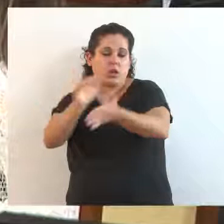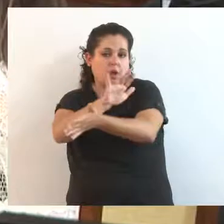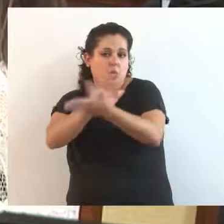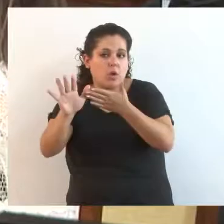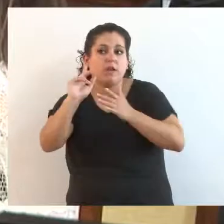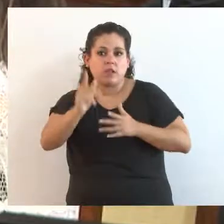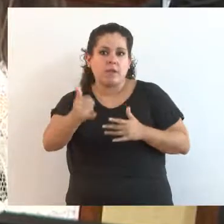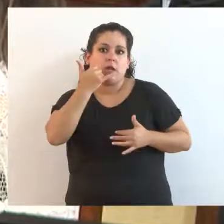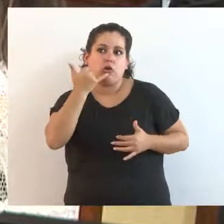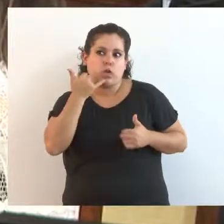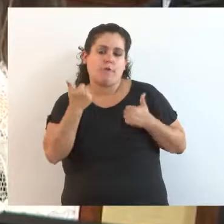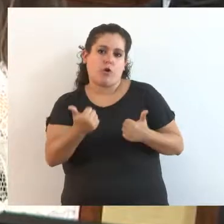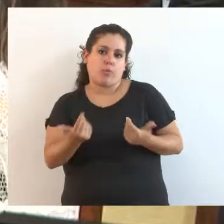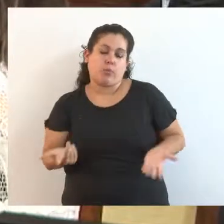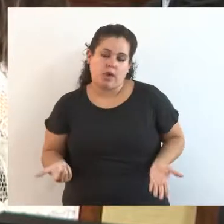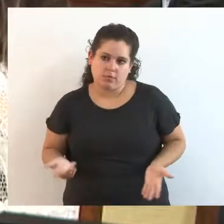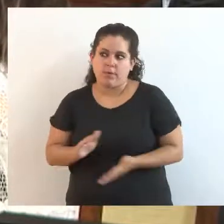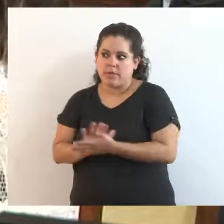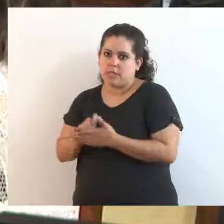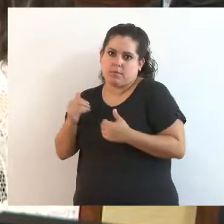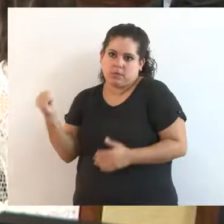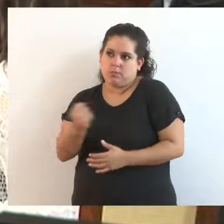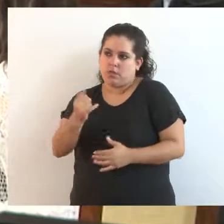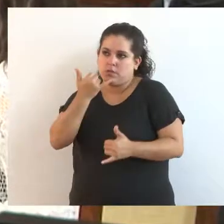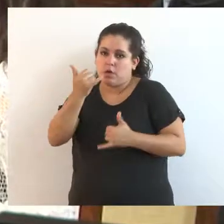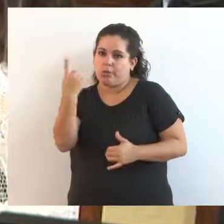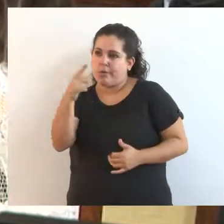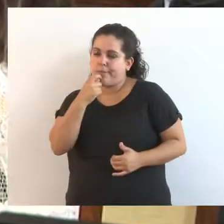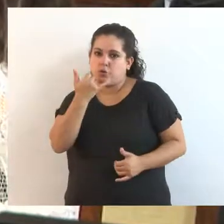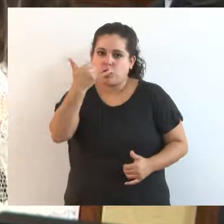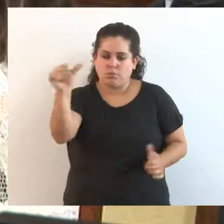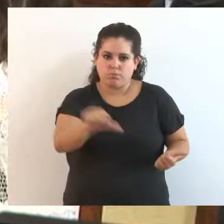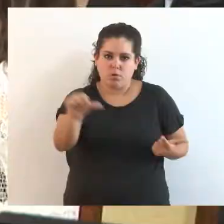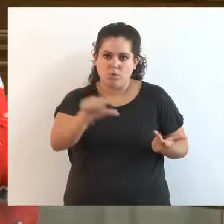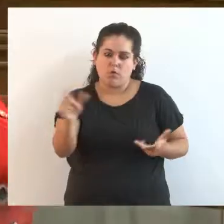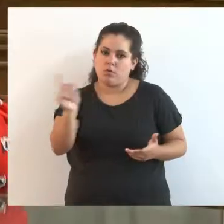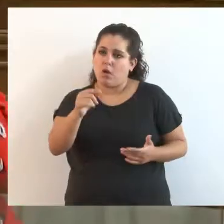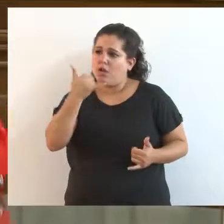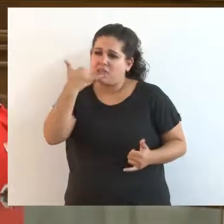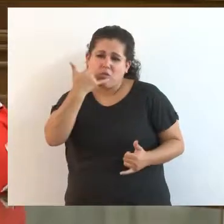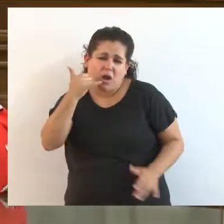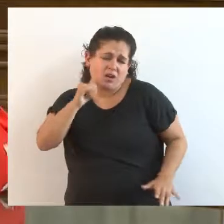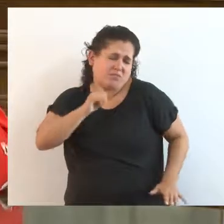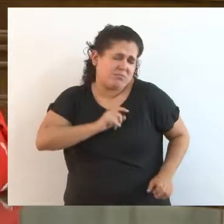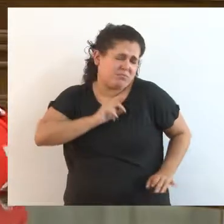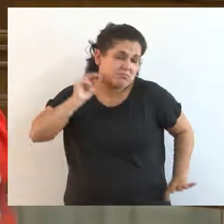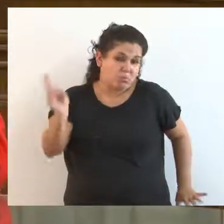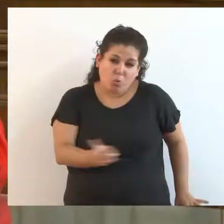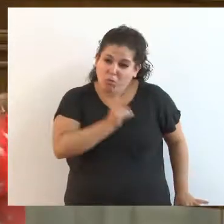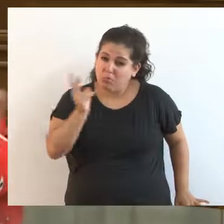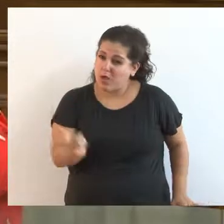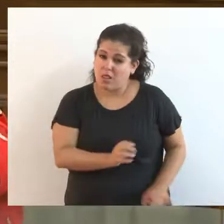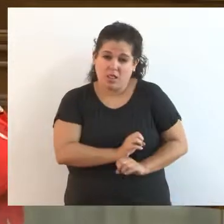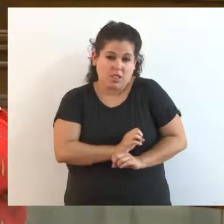tecnologías y sí, tengamos que funcionen los teléfonos, un ratio mejor, ¿no? Porque claro. Sí, claro, incorporan tecnología pero no funcionan. Los teléfonos funcionan